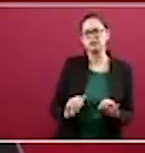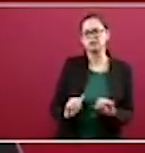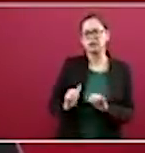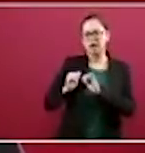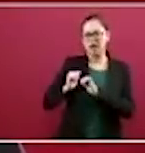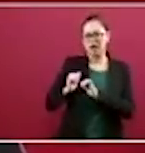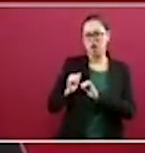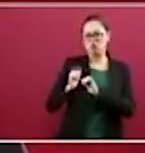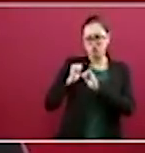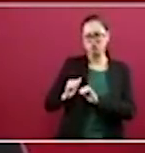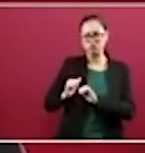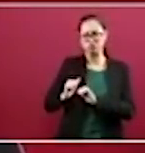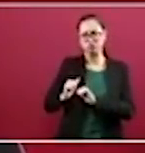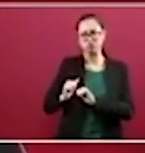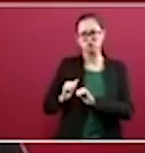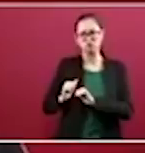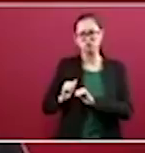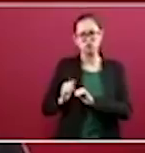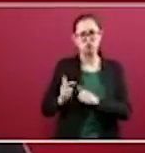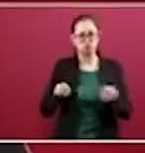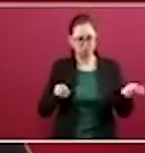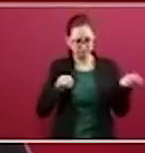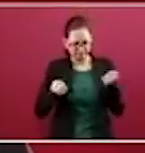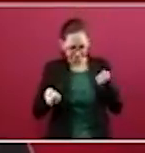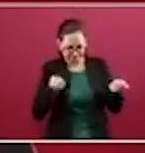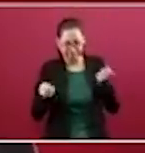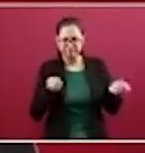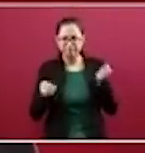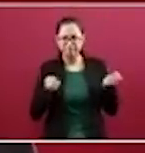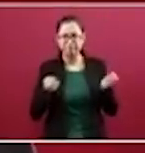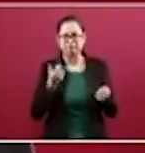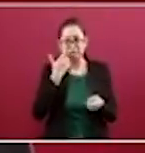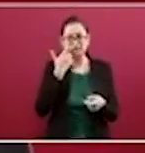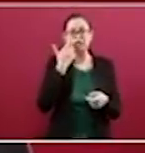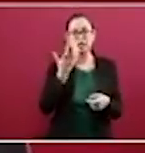autoridades que quieren que haya más control sobre esto, porque